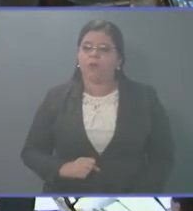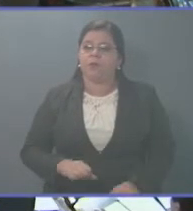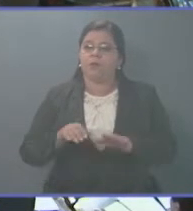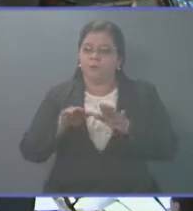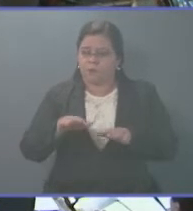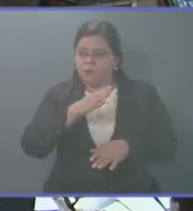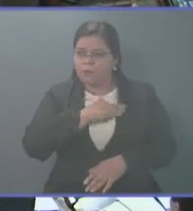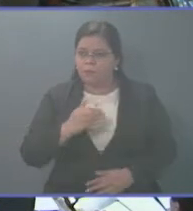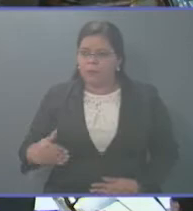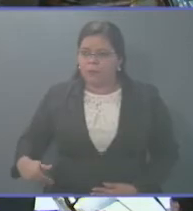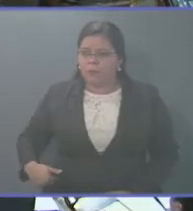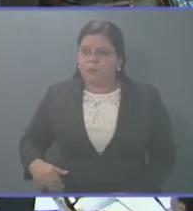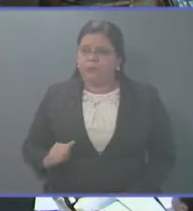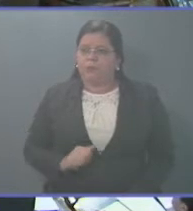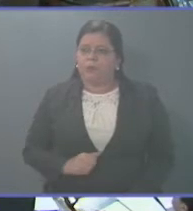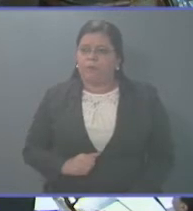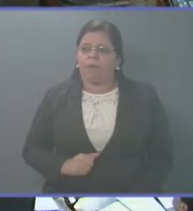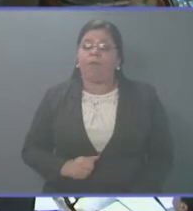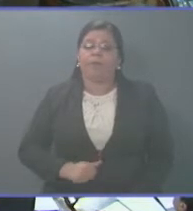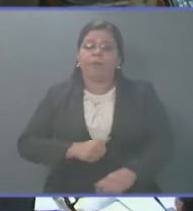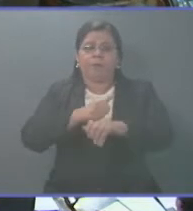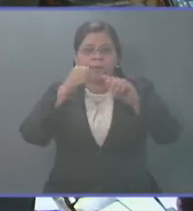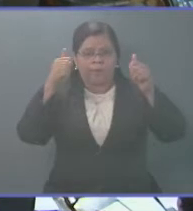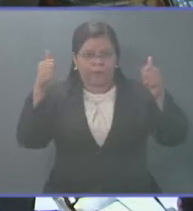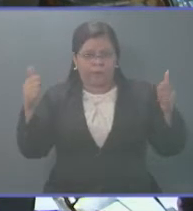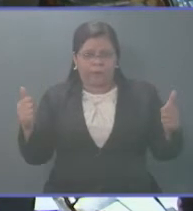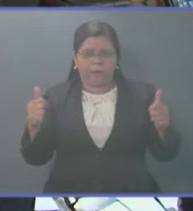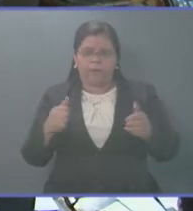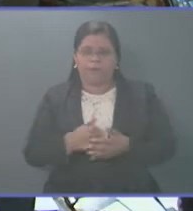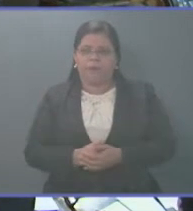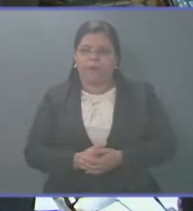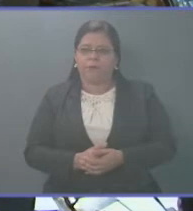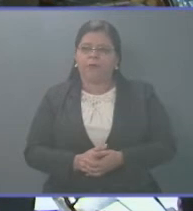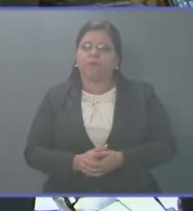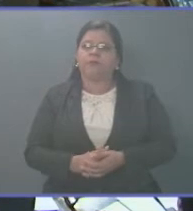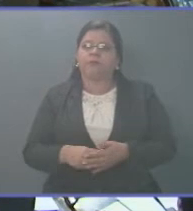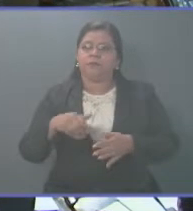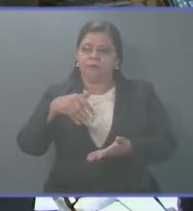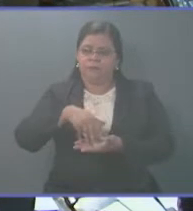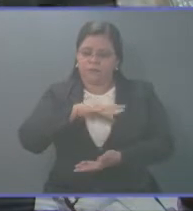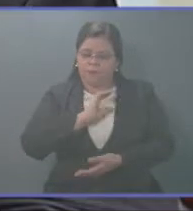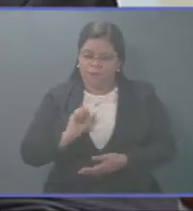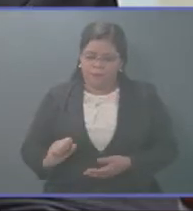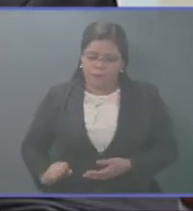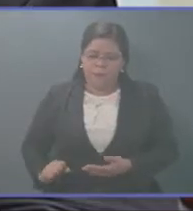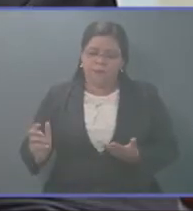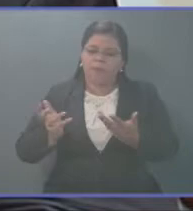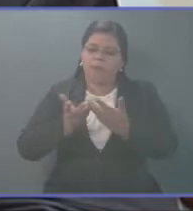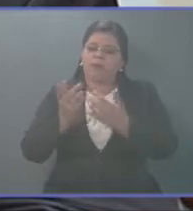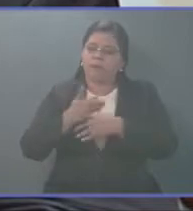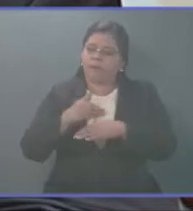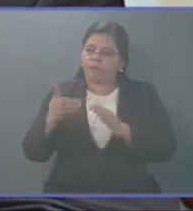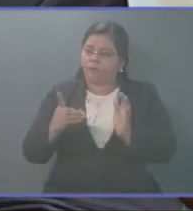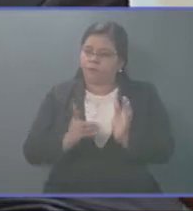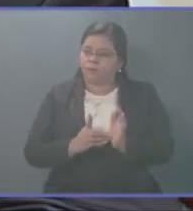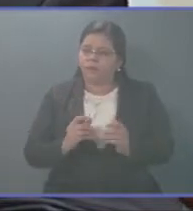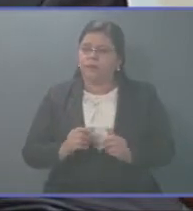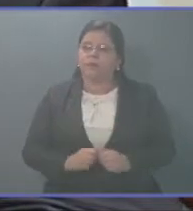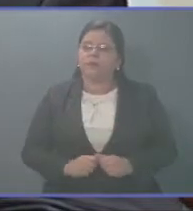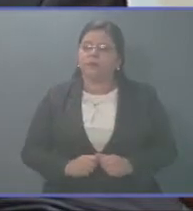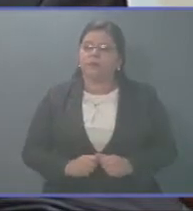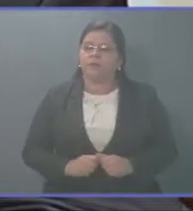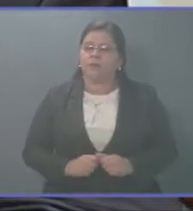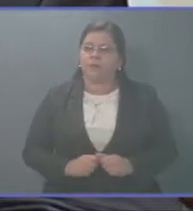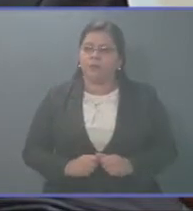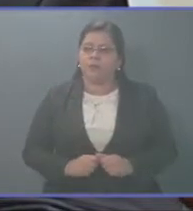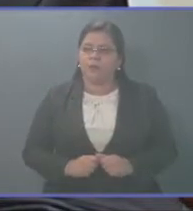Gracias, presidente. Buenos días, pueblo salvadoreño, colegas diputadas, diputados,